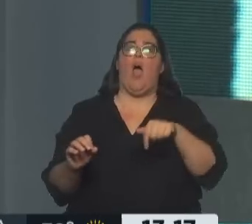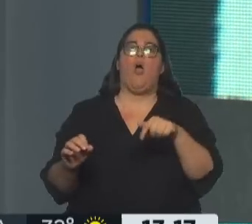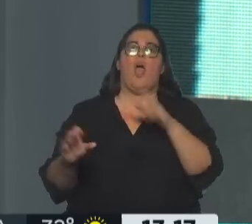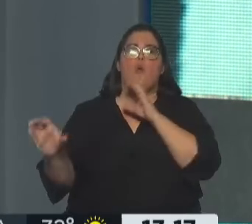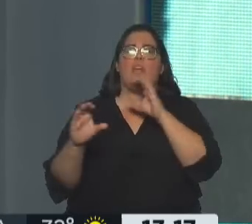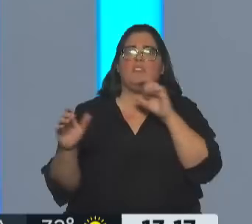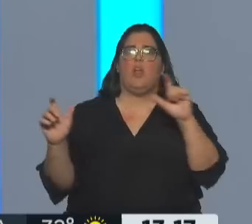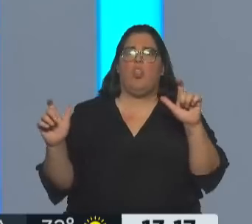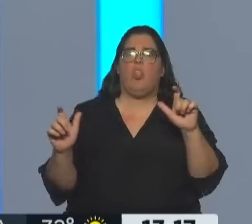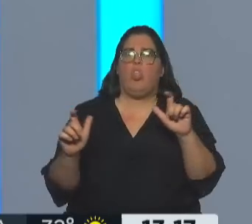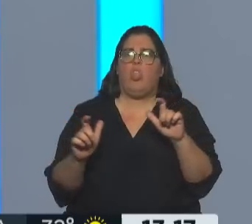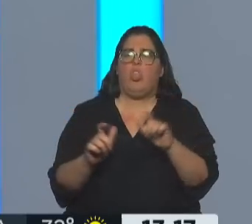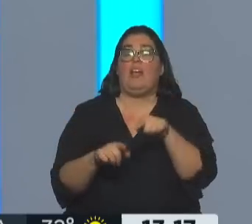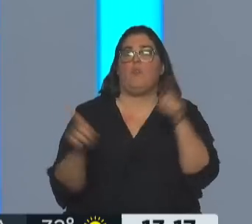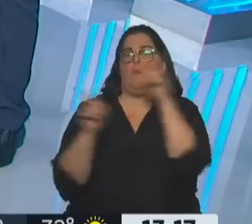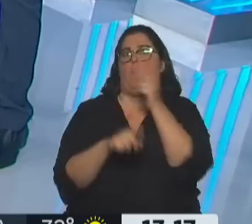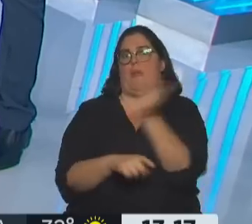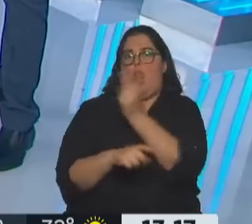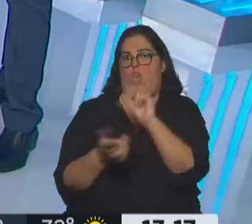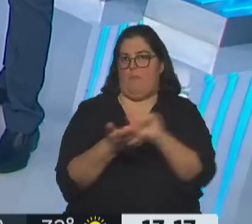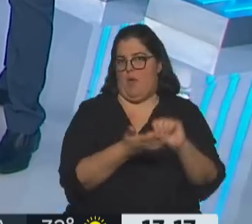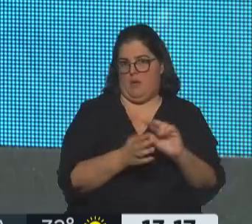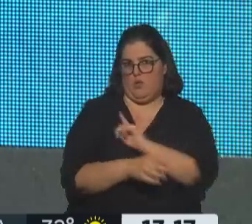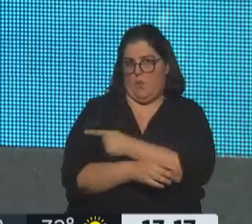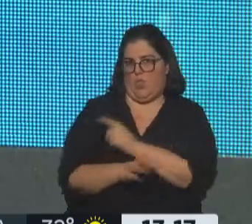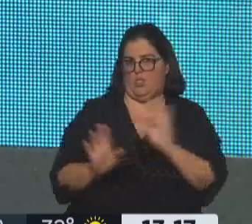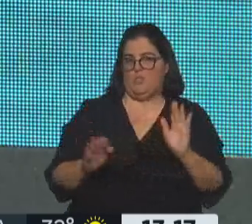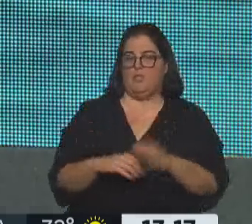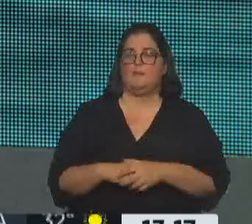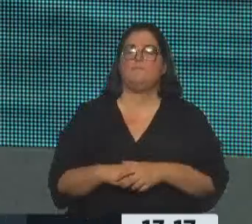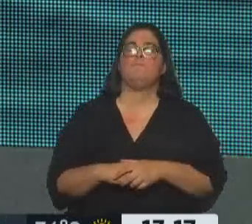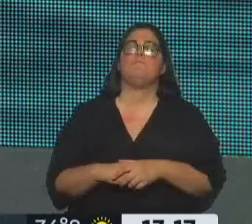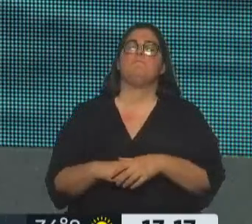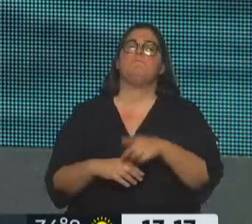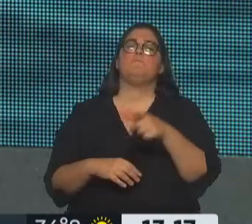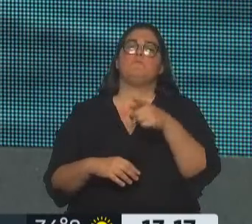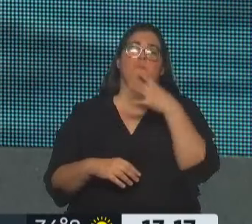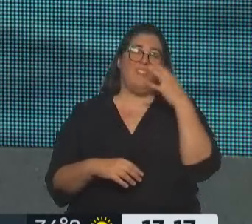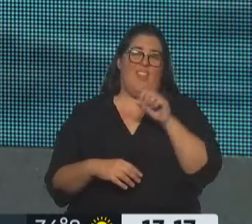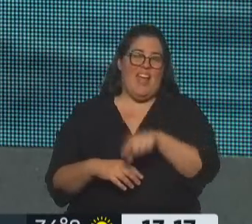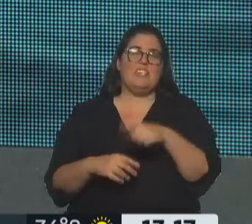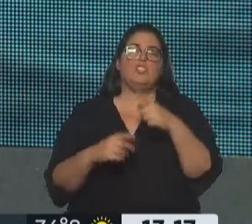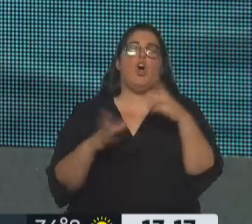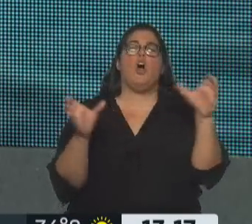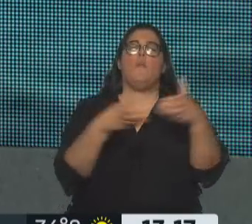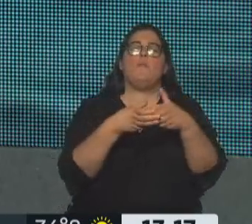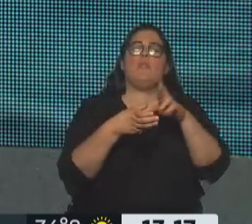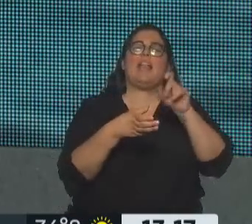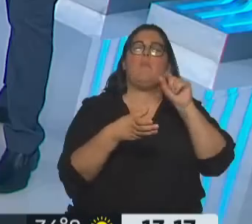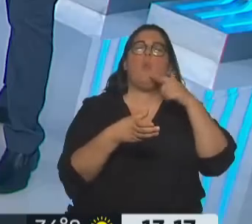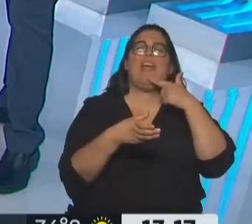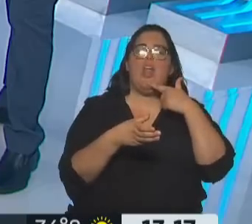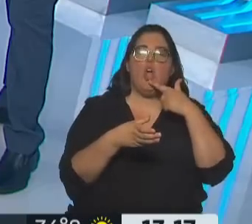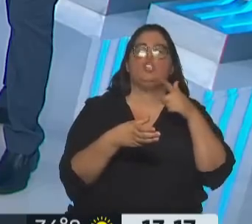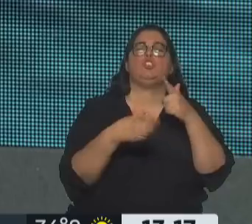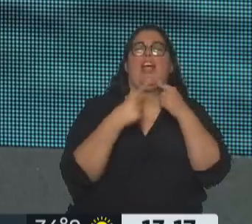eso es problemático para las dos potencias. De todas maneras, pese a digamos, estas cuestiones, estas críticas de los republicanos, la parte más dura